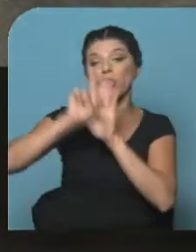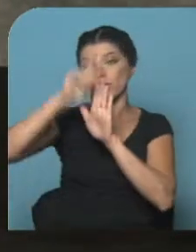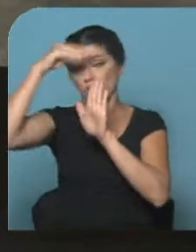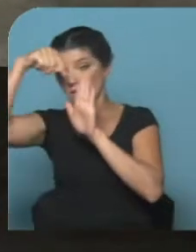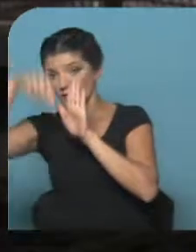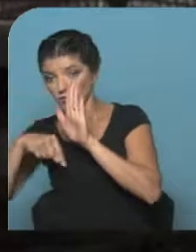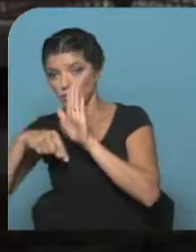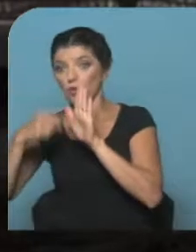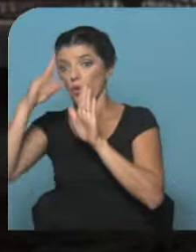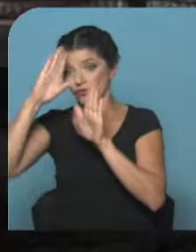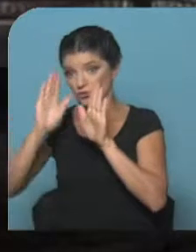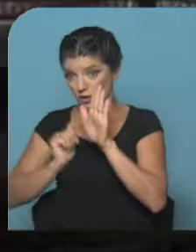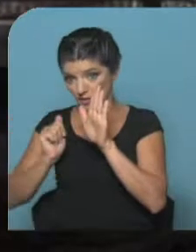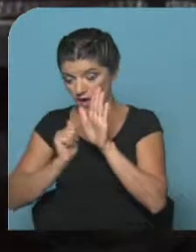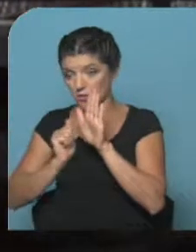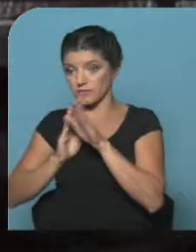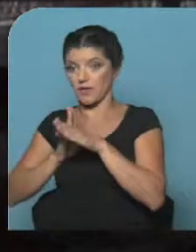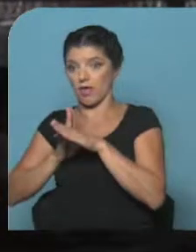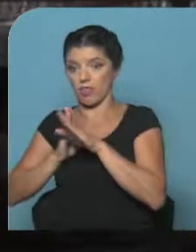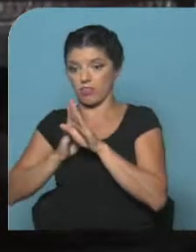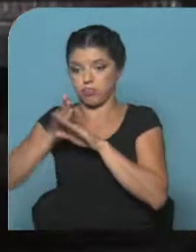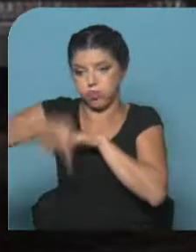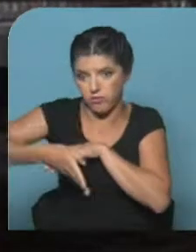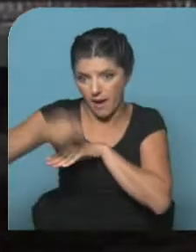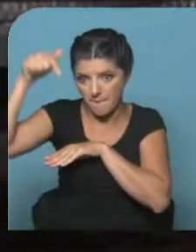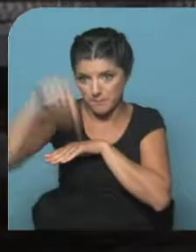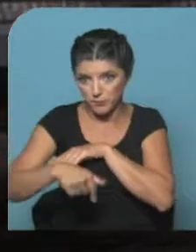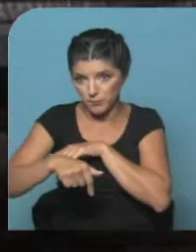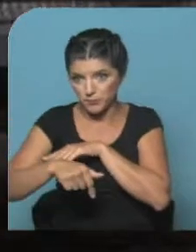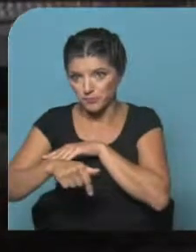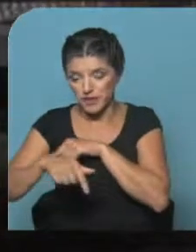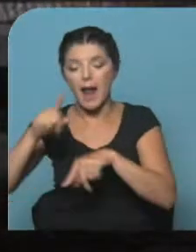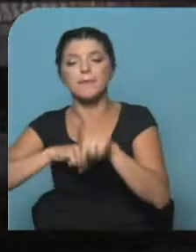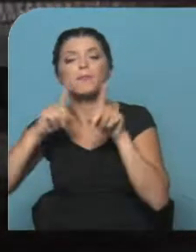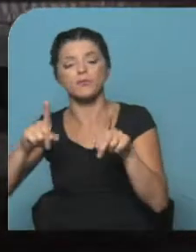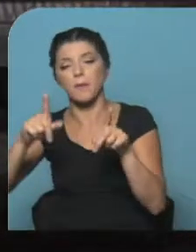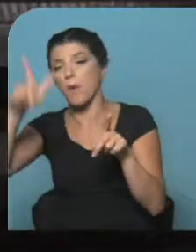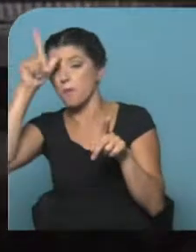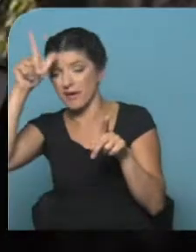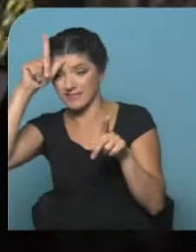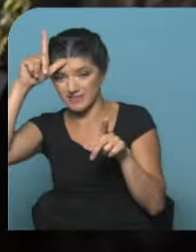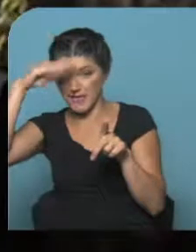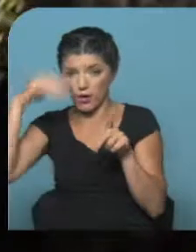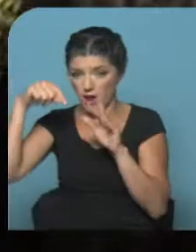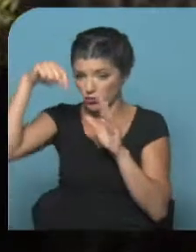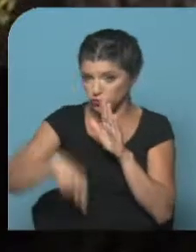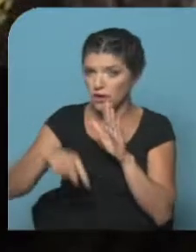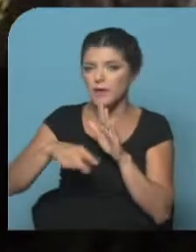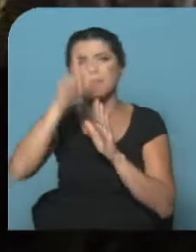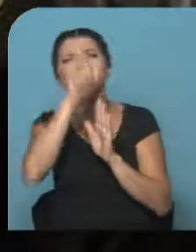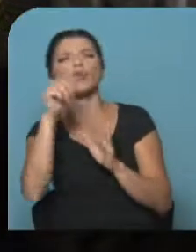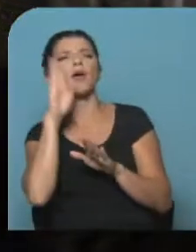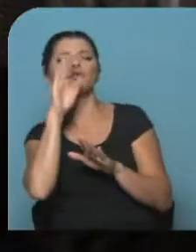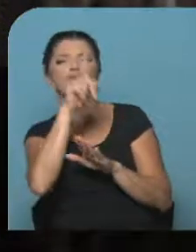soldado norcoreano logró desertar y cruzar hacia el sur tras ser herido, mientras que la policía surcoreana detuvo a un estadounidense